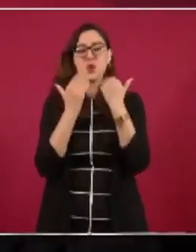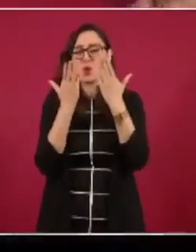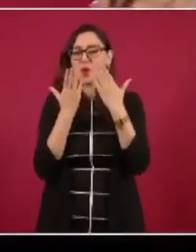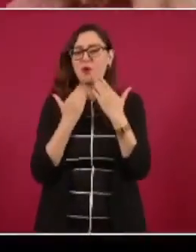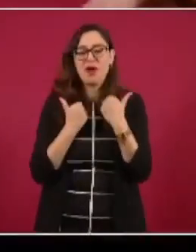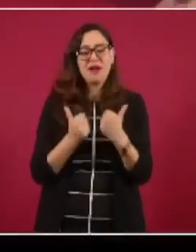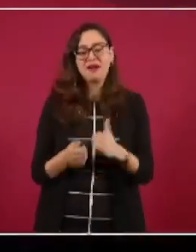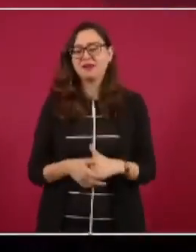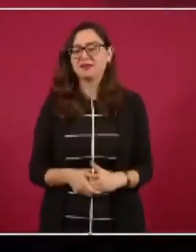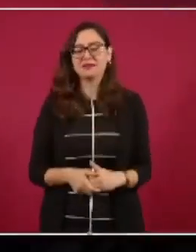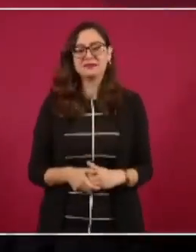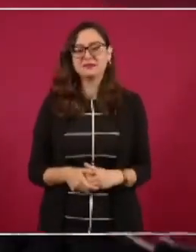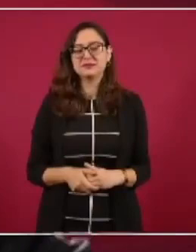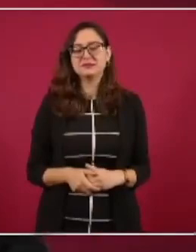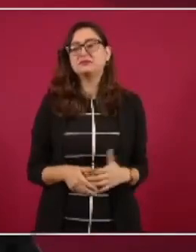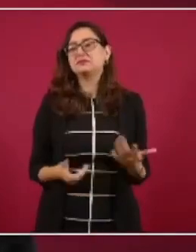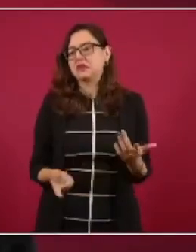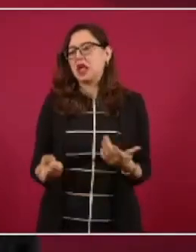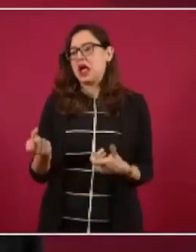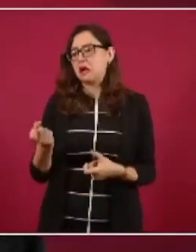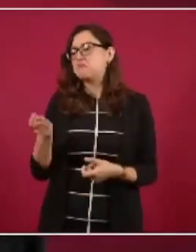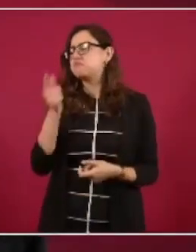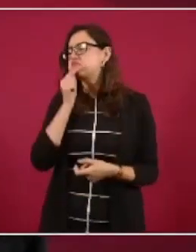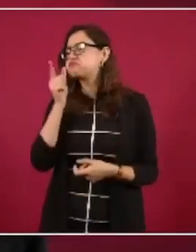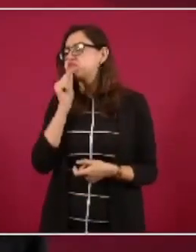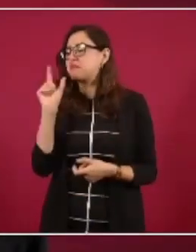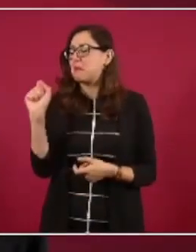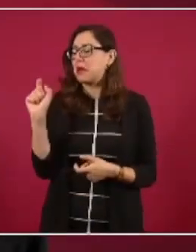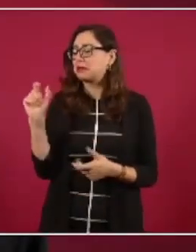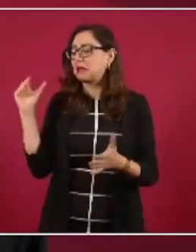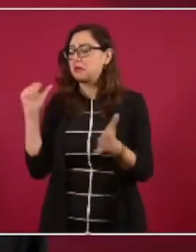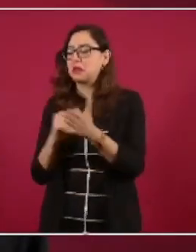que tenían que ver con la delincuencia.